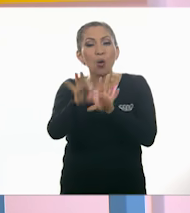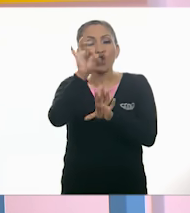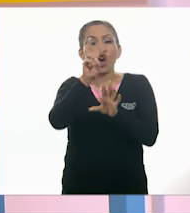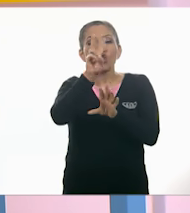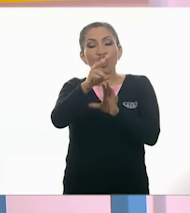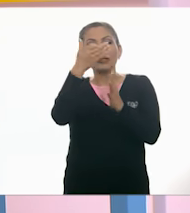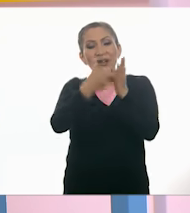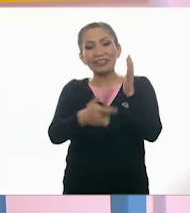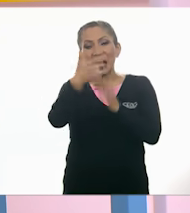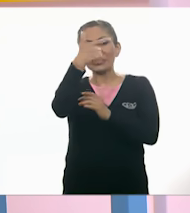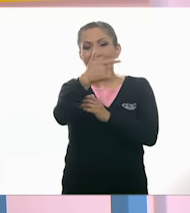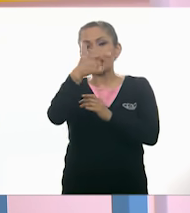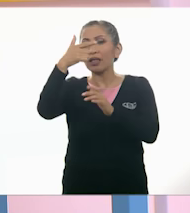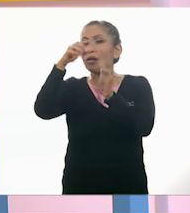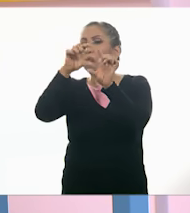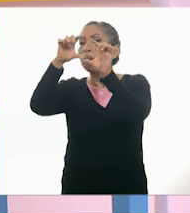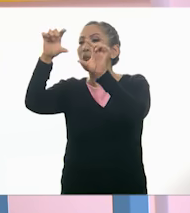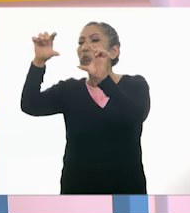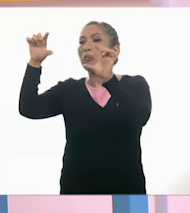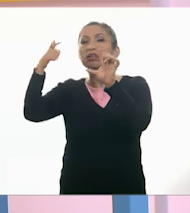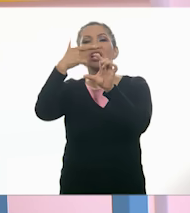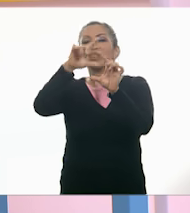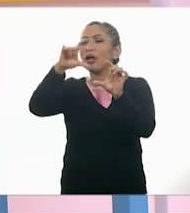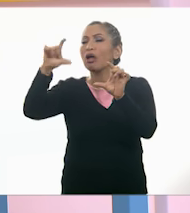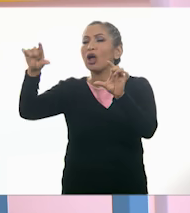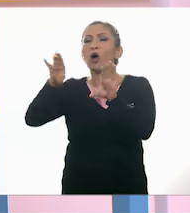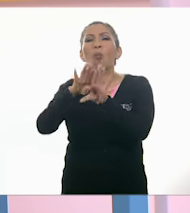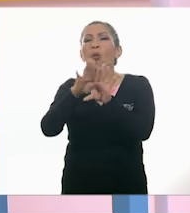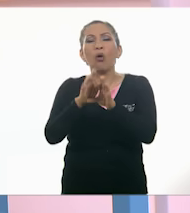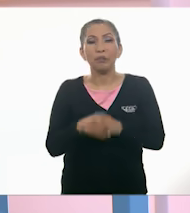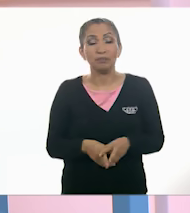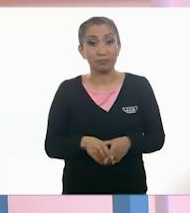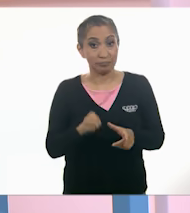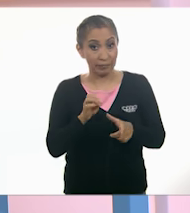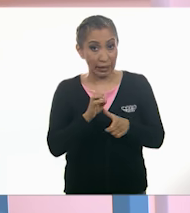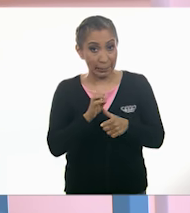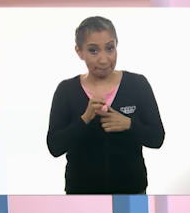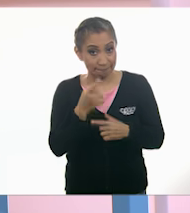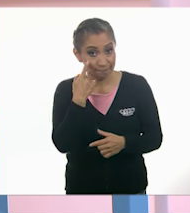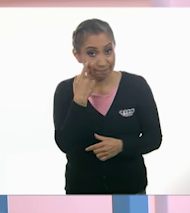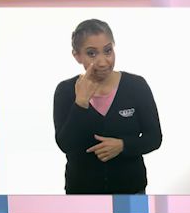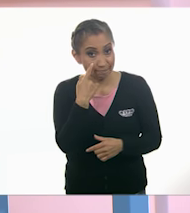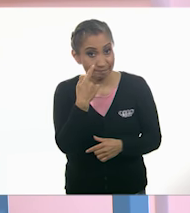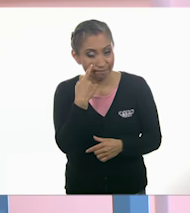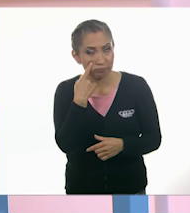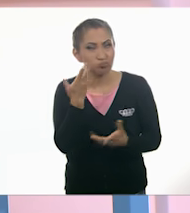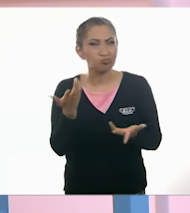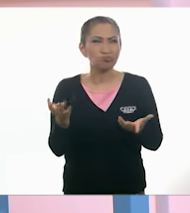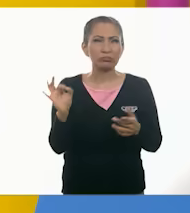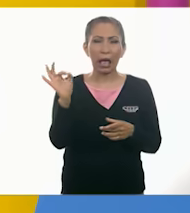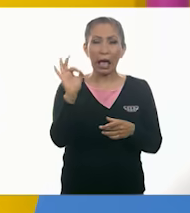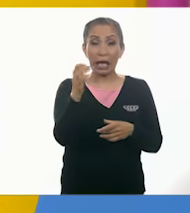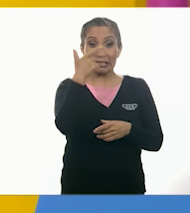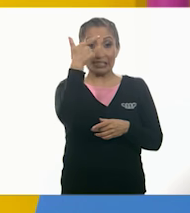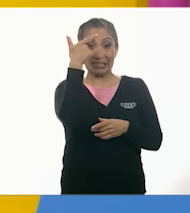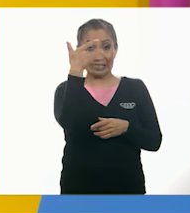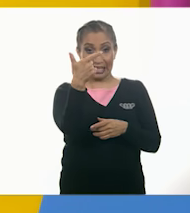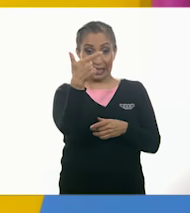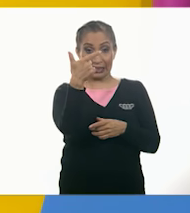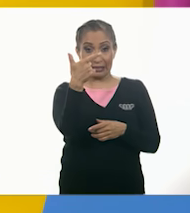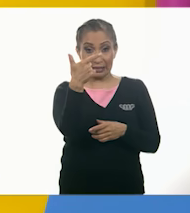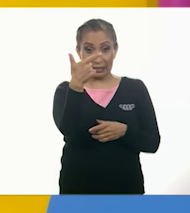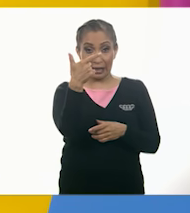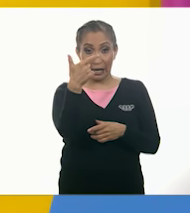dos números siguientes que están después del 7? Ok. Entonces, ¿qué tal si al 7